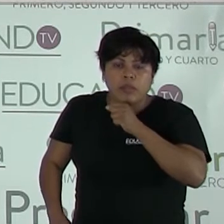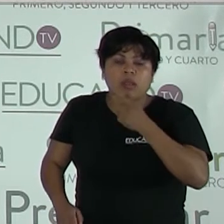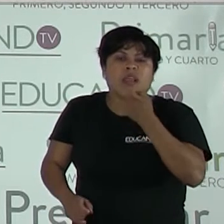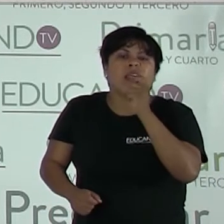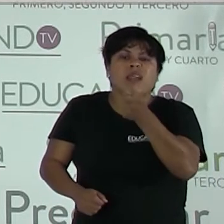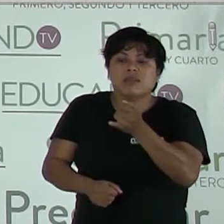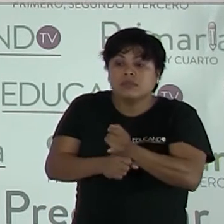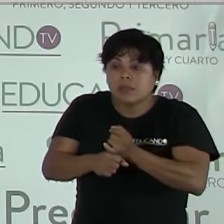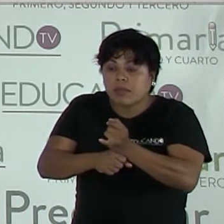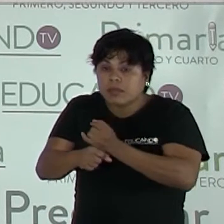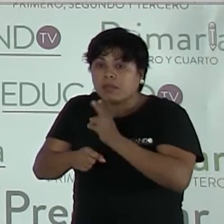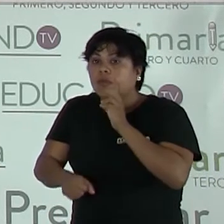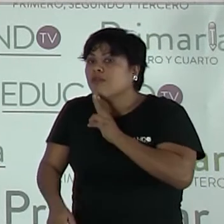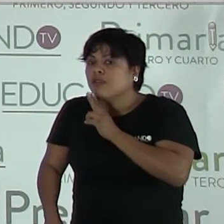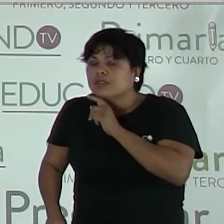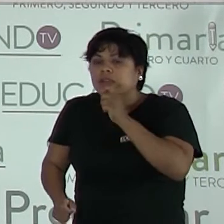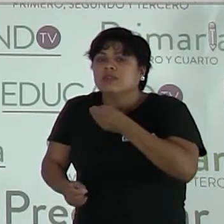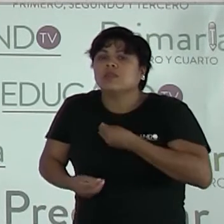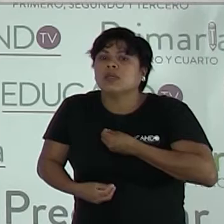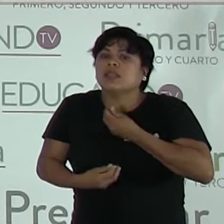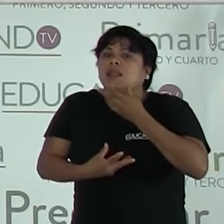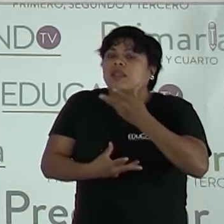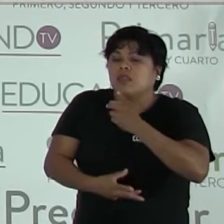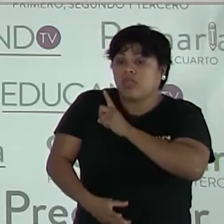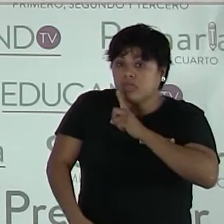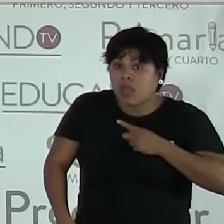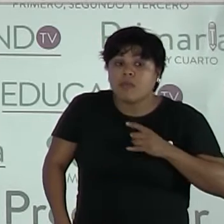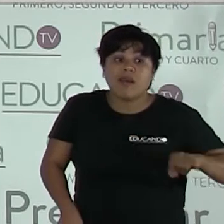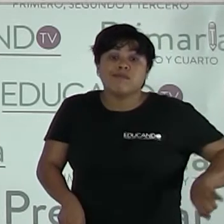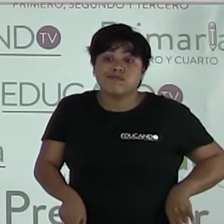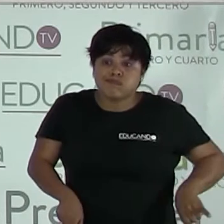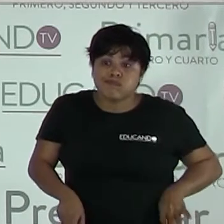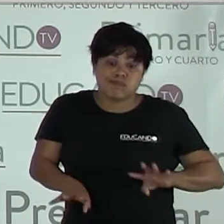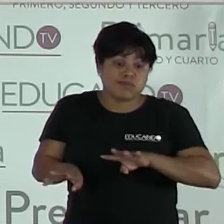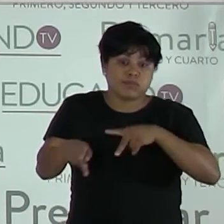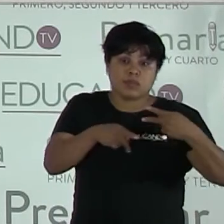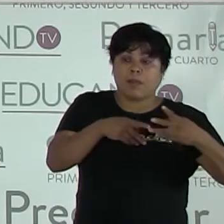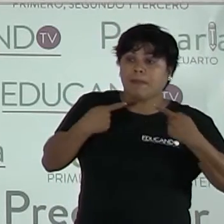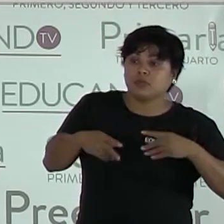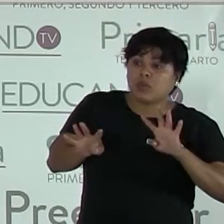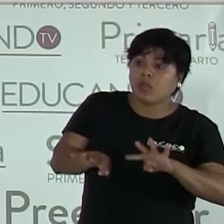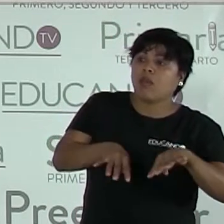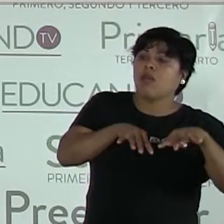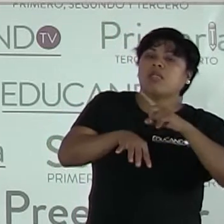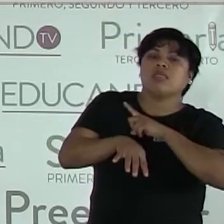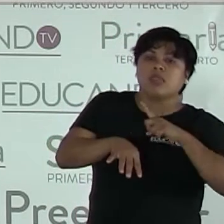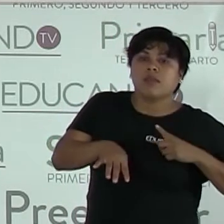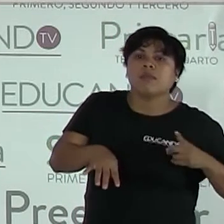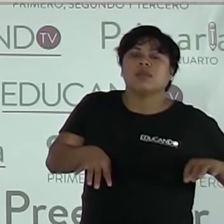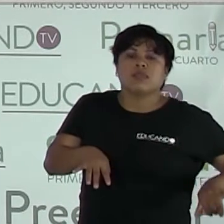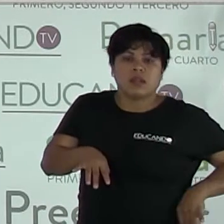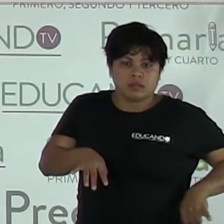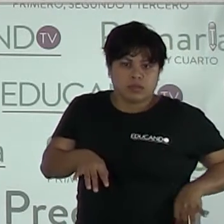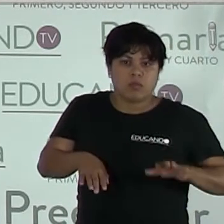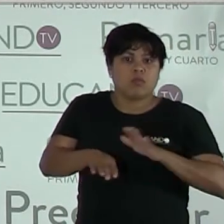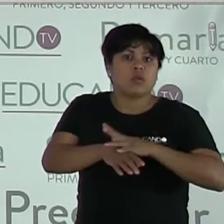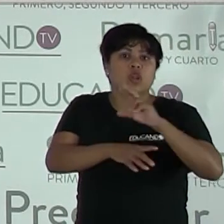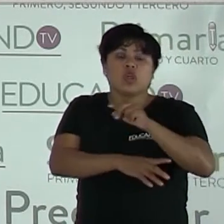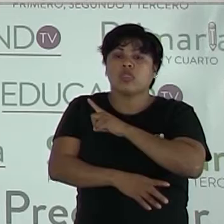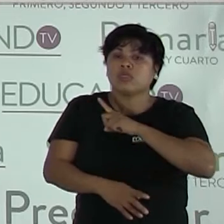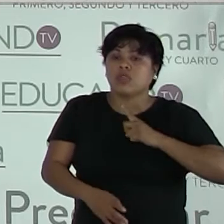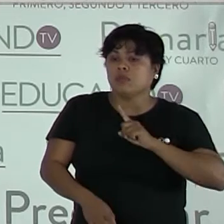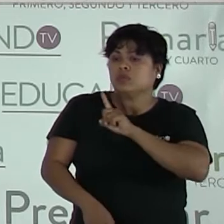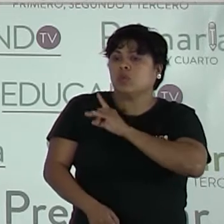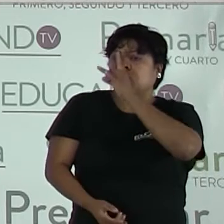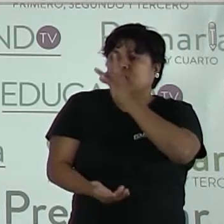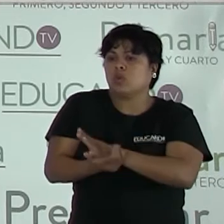que está investigando, la noticia que está dando, debe de interesarle a toda la sociedad porque no debe de